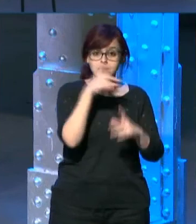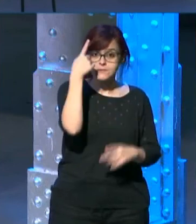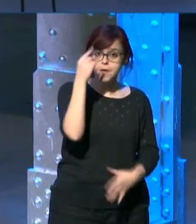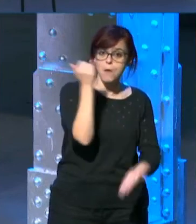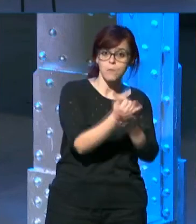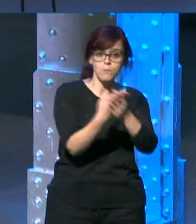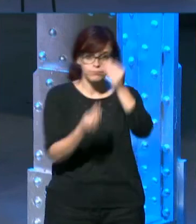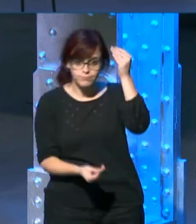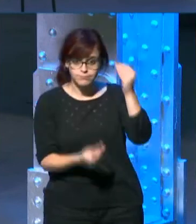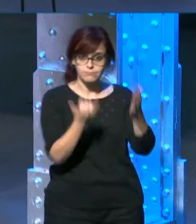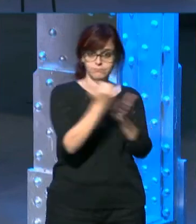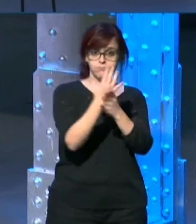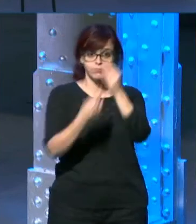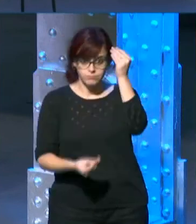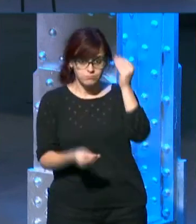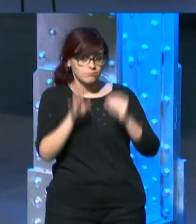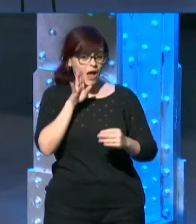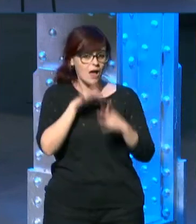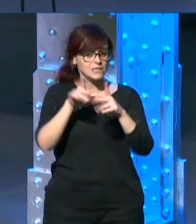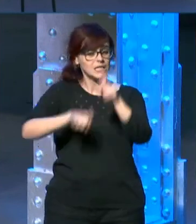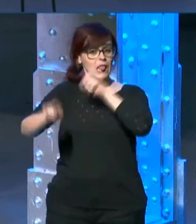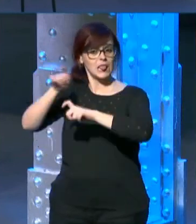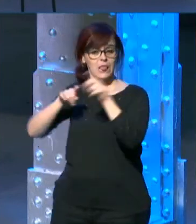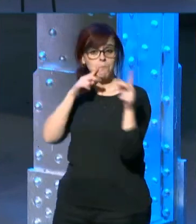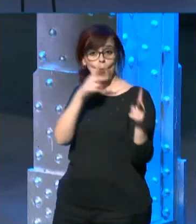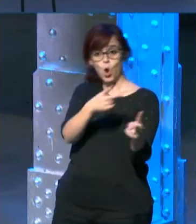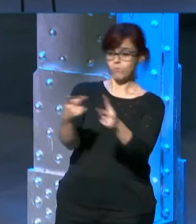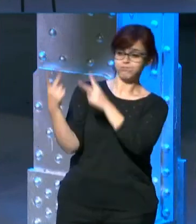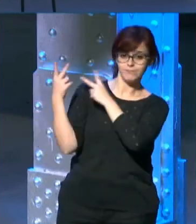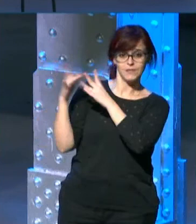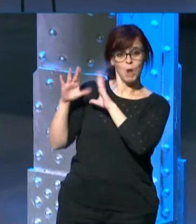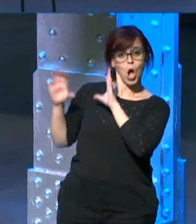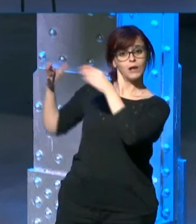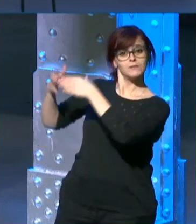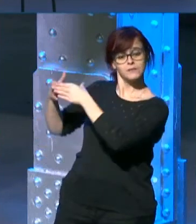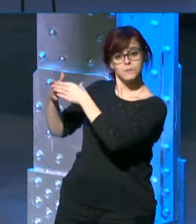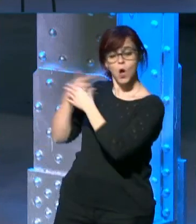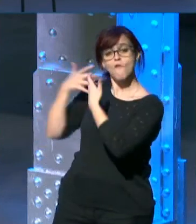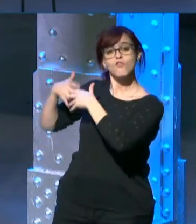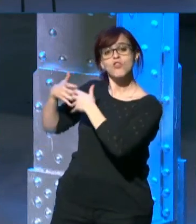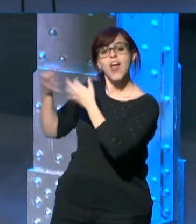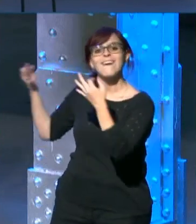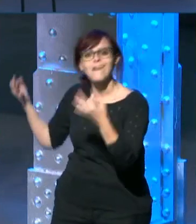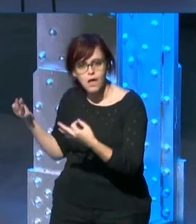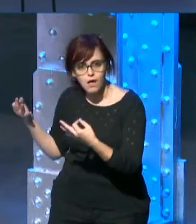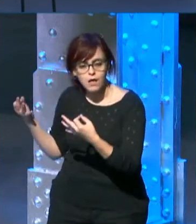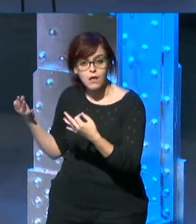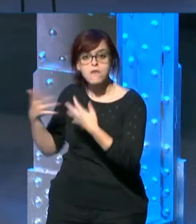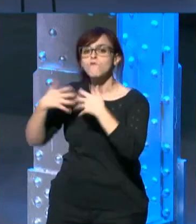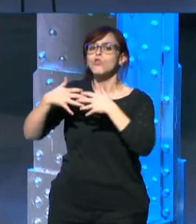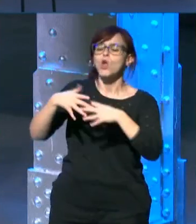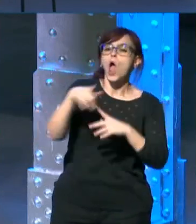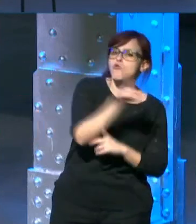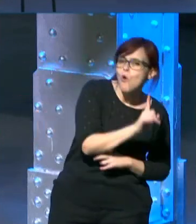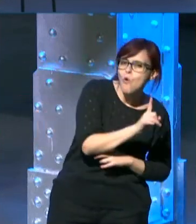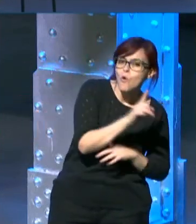Las retrospectivas, ¿vale?, que es una reunión que hay en el equipo para ver lo que está funcionando, ver qué cosas no están funcionando